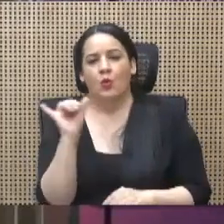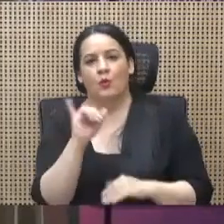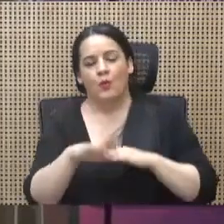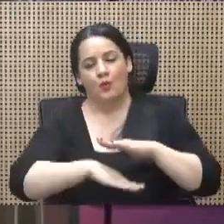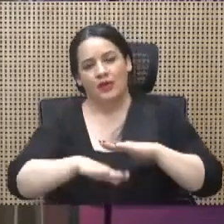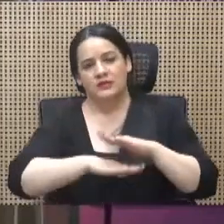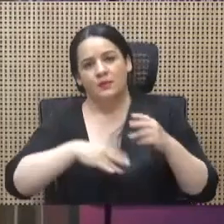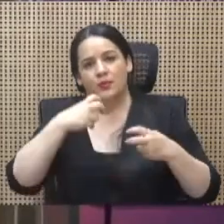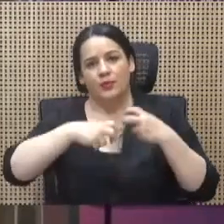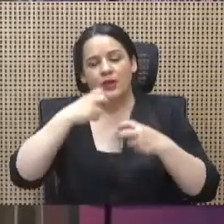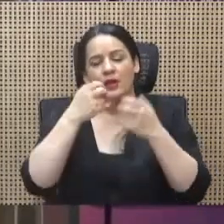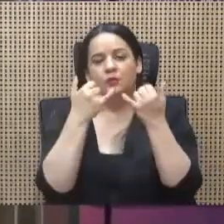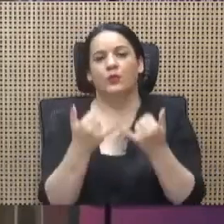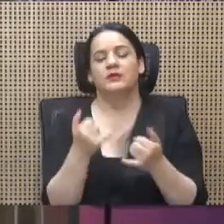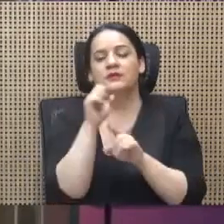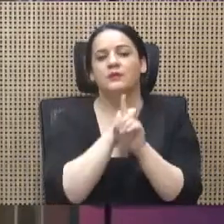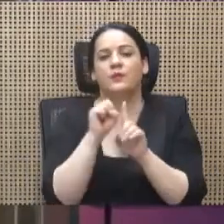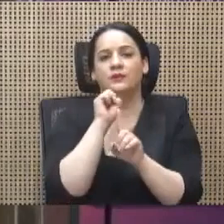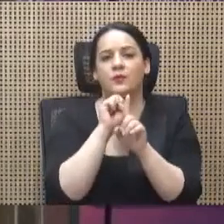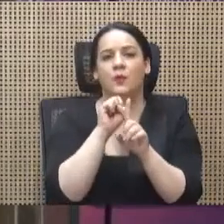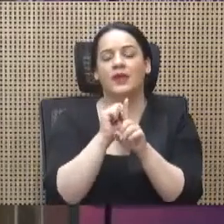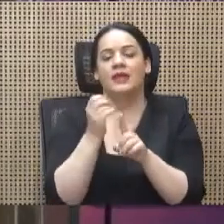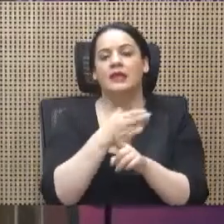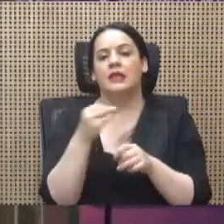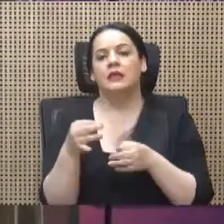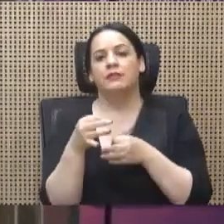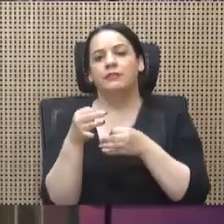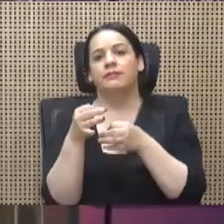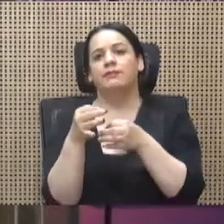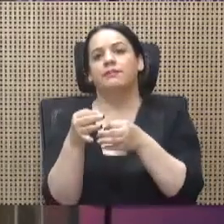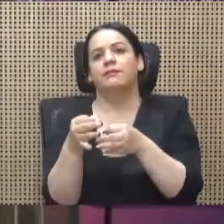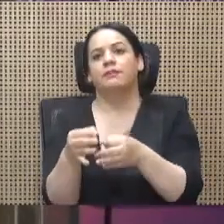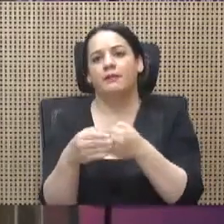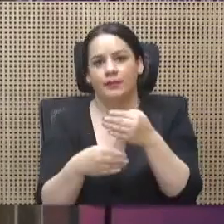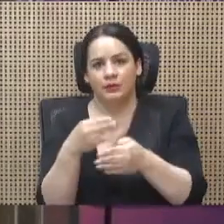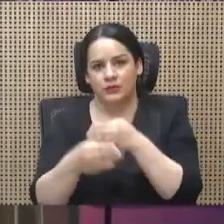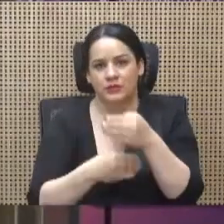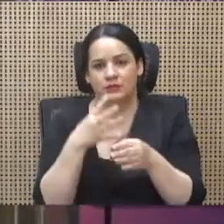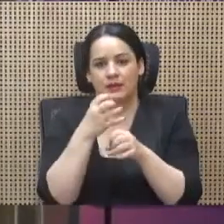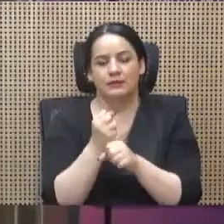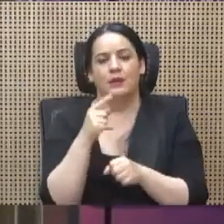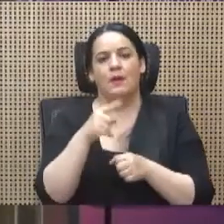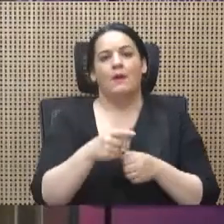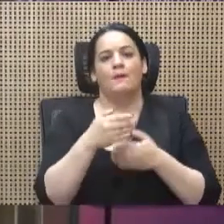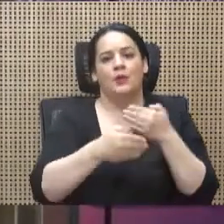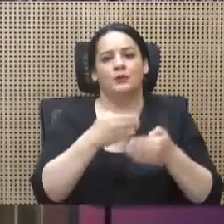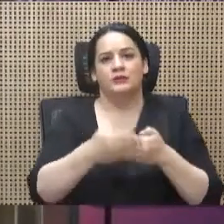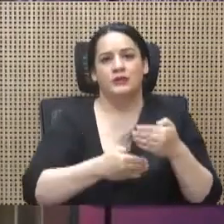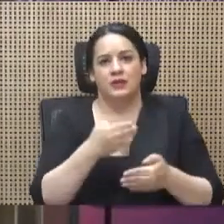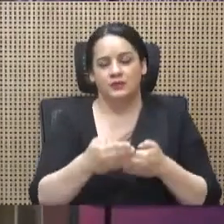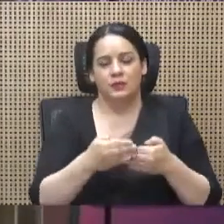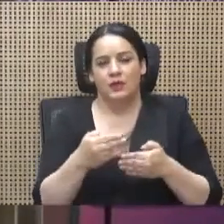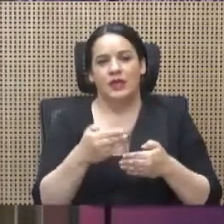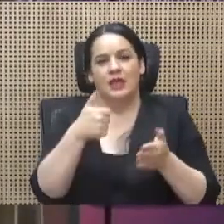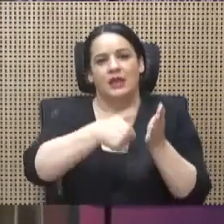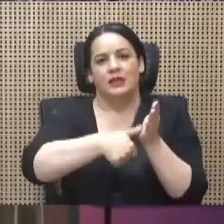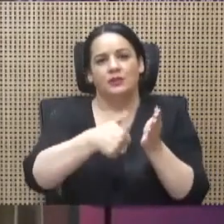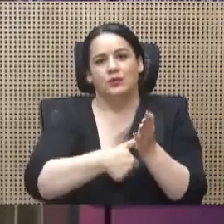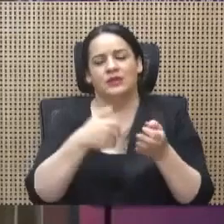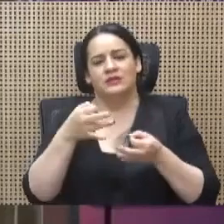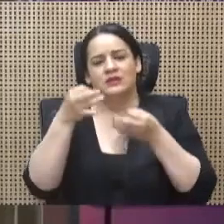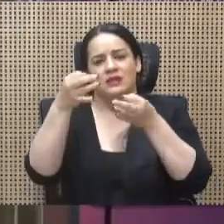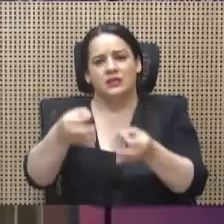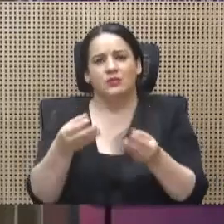la problemática del actual situación que es que se alarga tanto el proceso que se genera para empezar un proceso electoral extendido en exceso